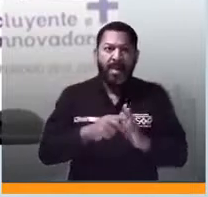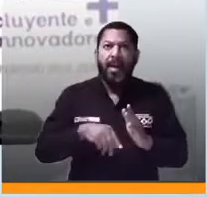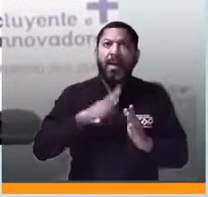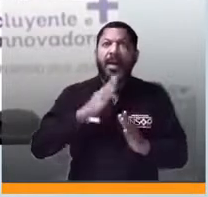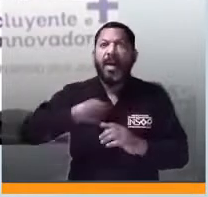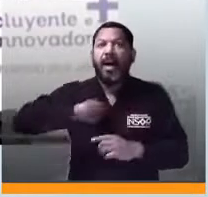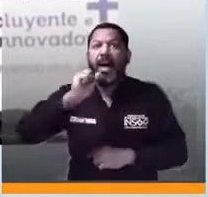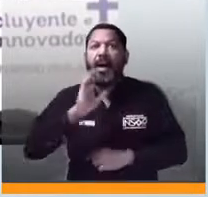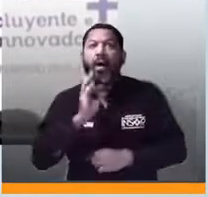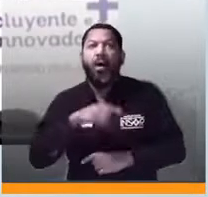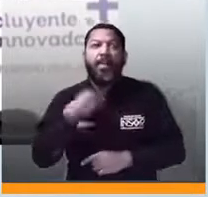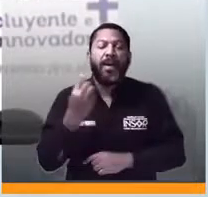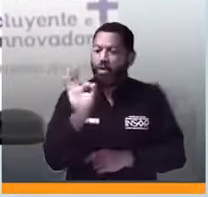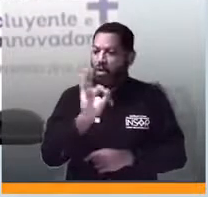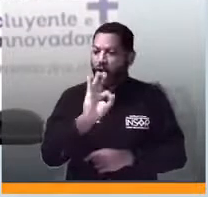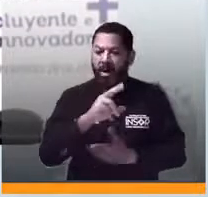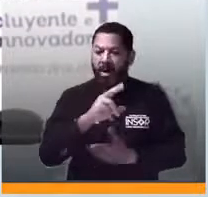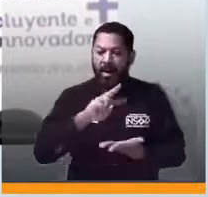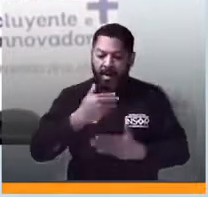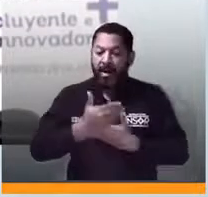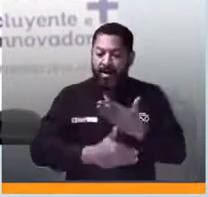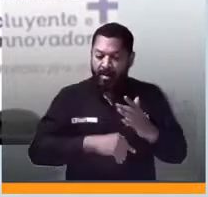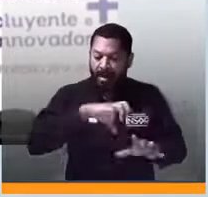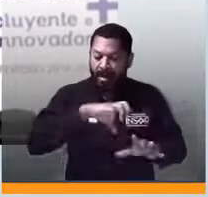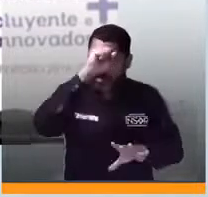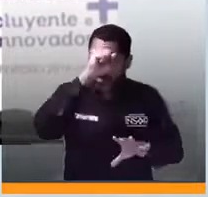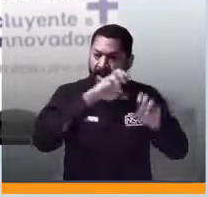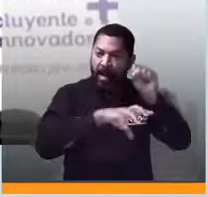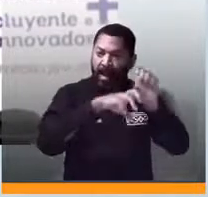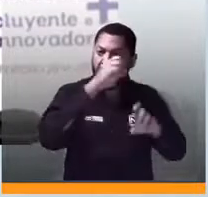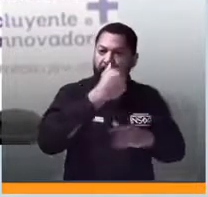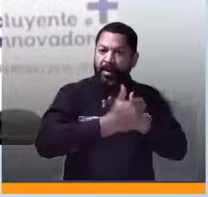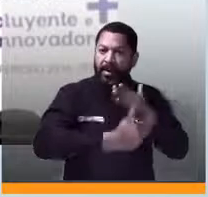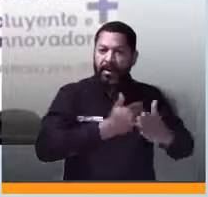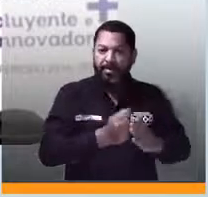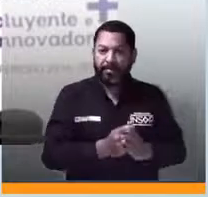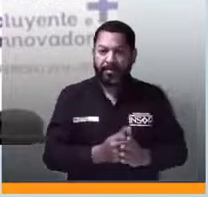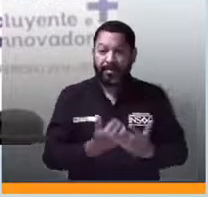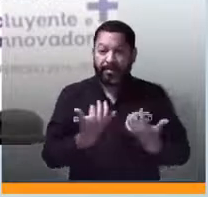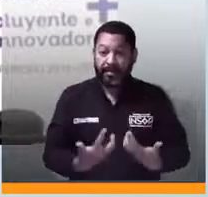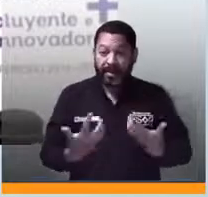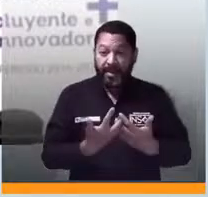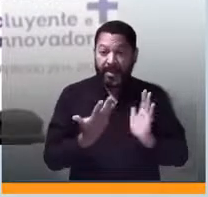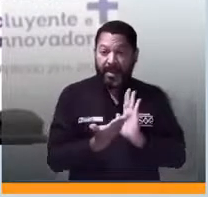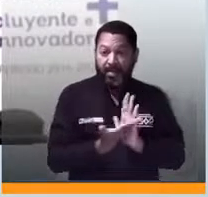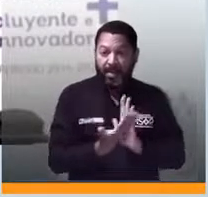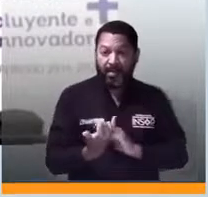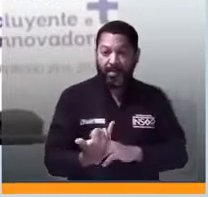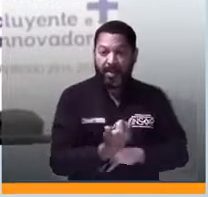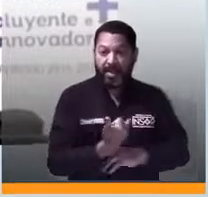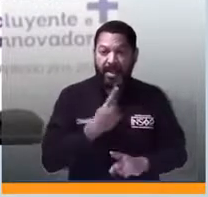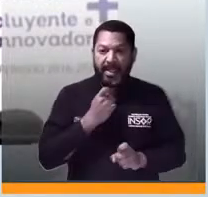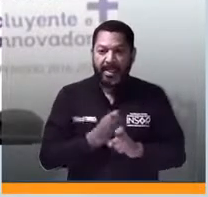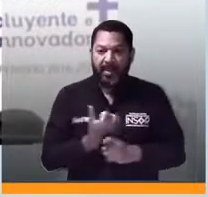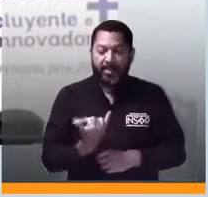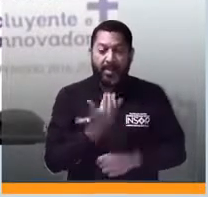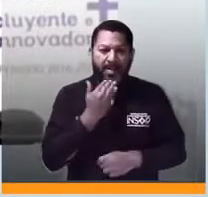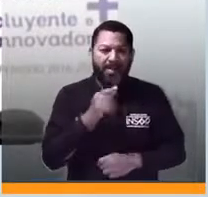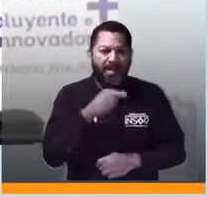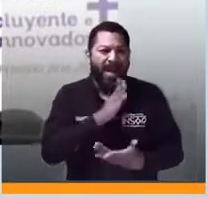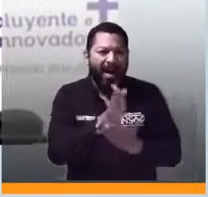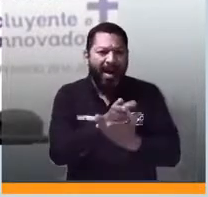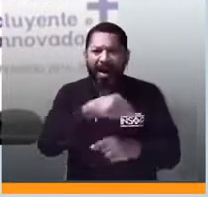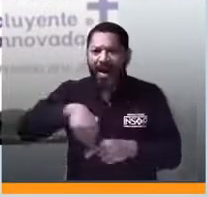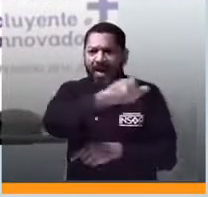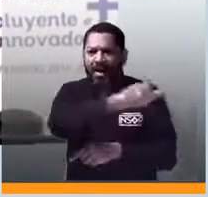es aprender o ir aprendiendo al ritmo de cada uno. En un sistema de educación superior donde todavía es tan difícil llegar, sobre todo el público, pues